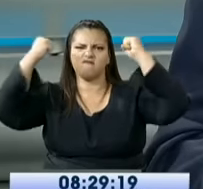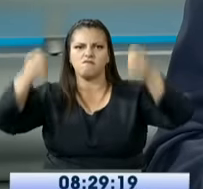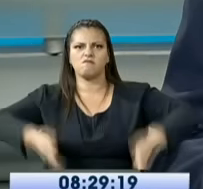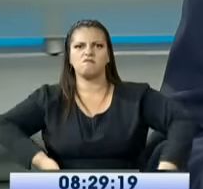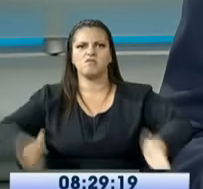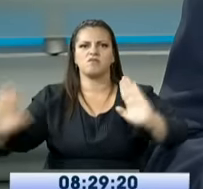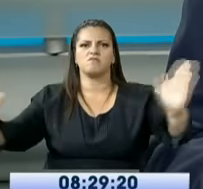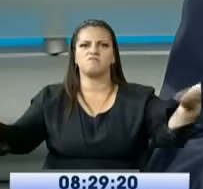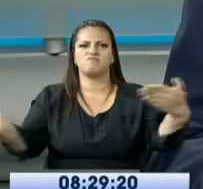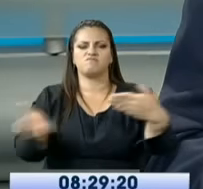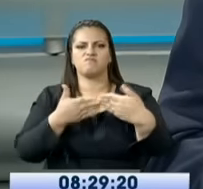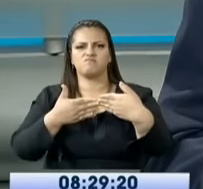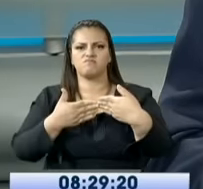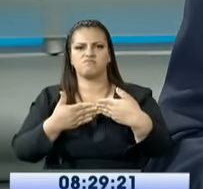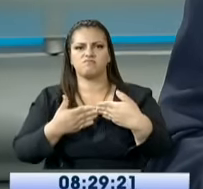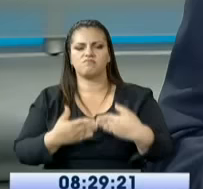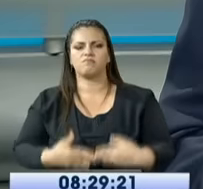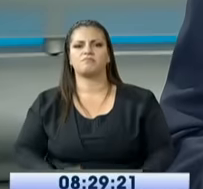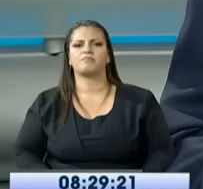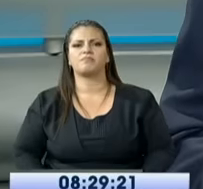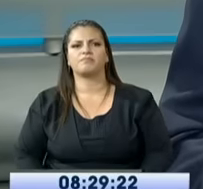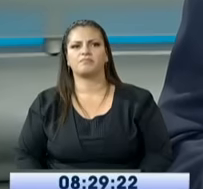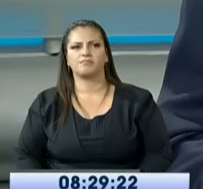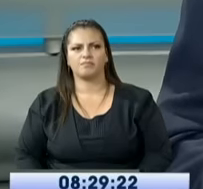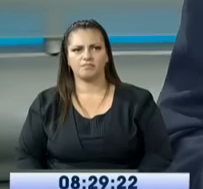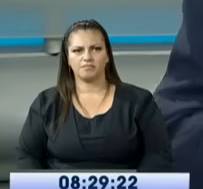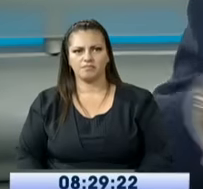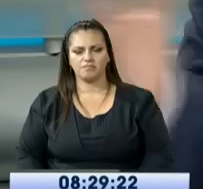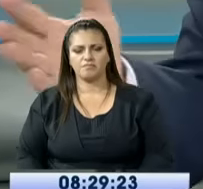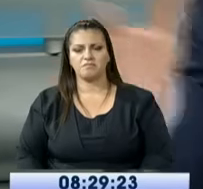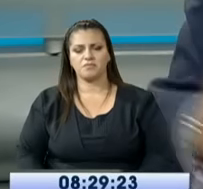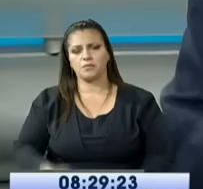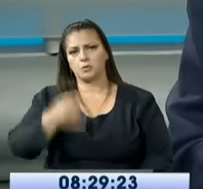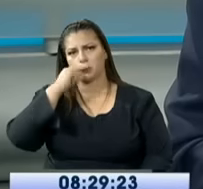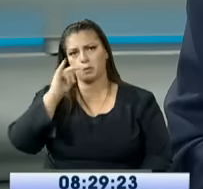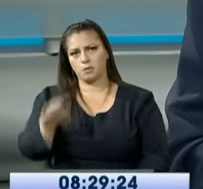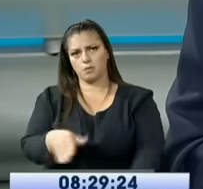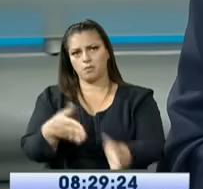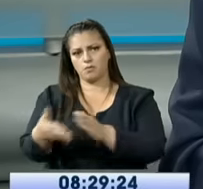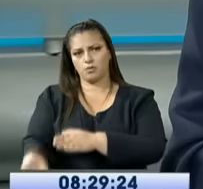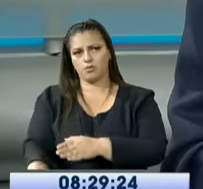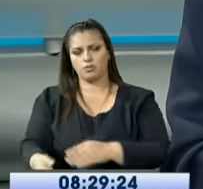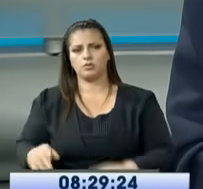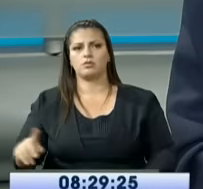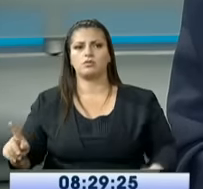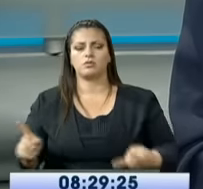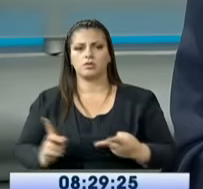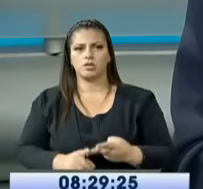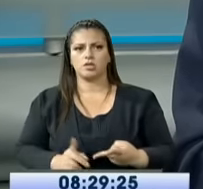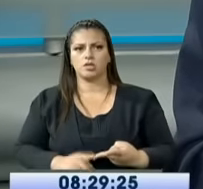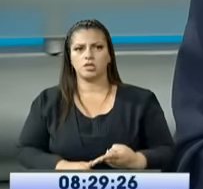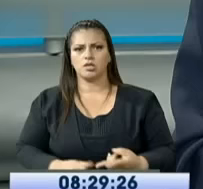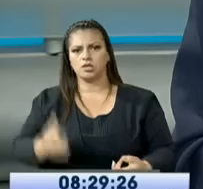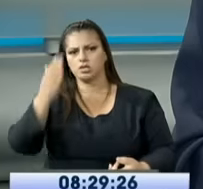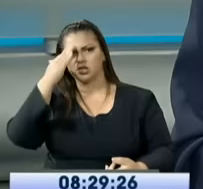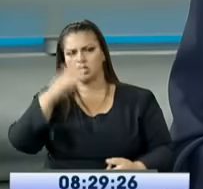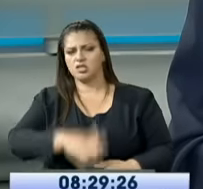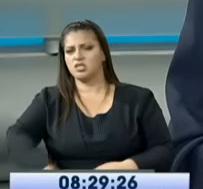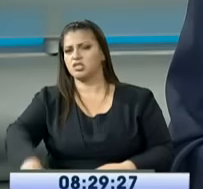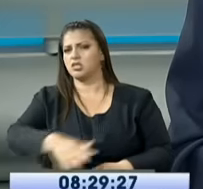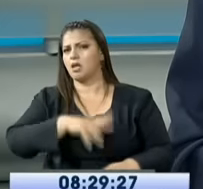accidente, ya que primero se acabó con la vida del menor ese accidente y segundo, dicen que hay mucha